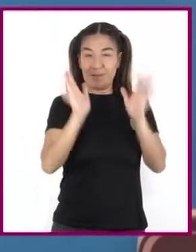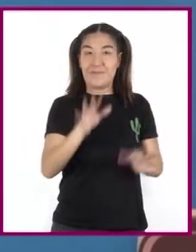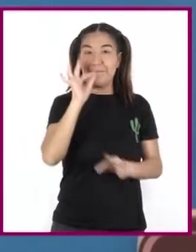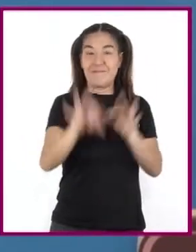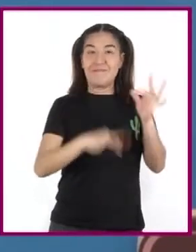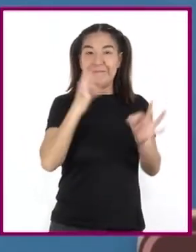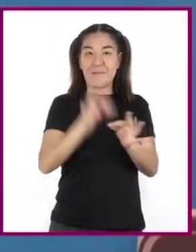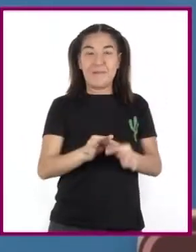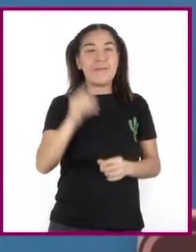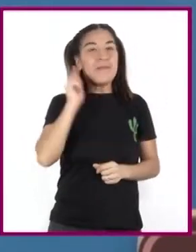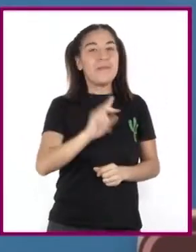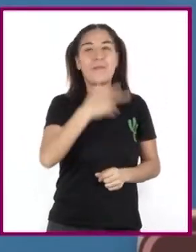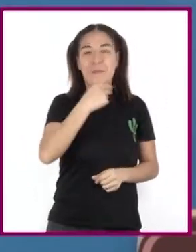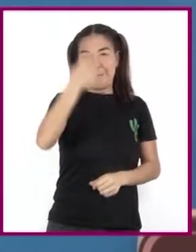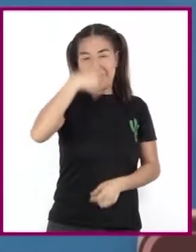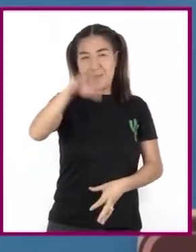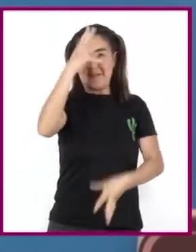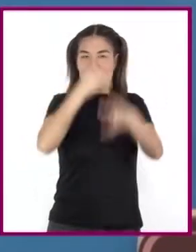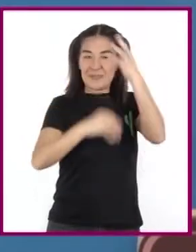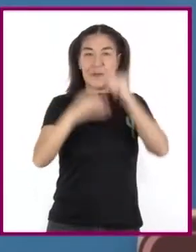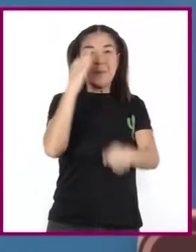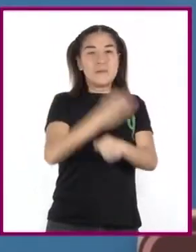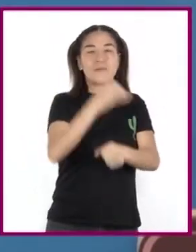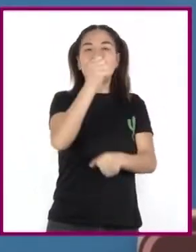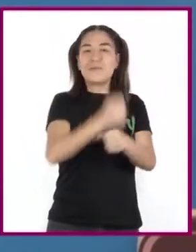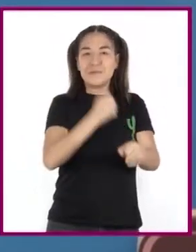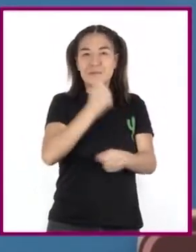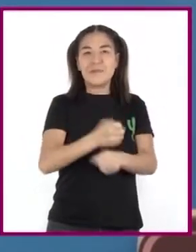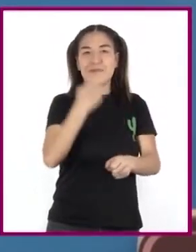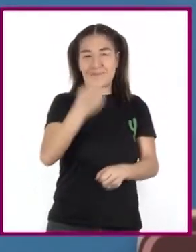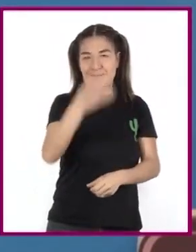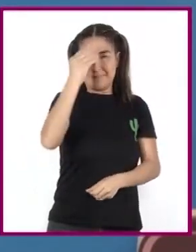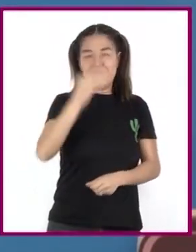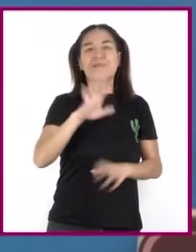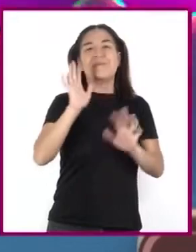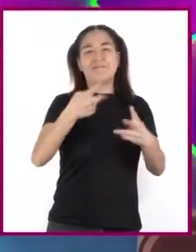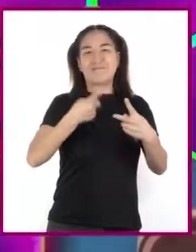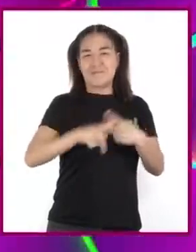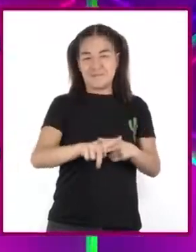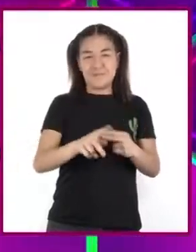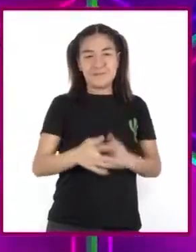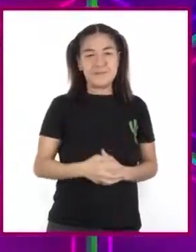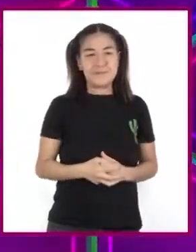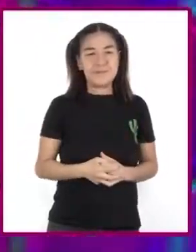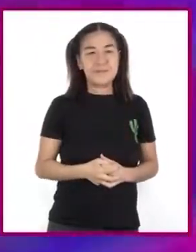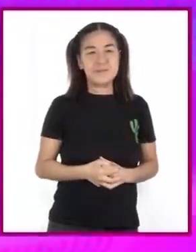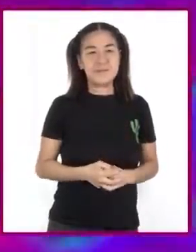listas y listos para aprender y poner en práctica lo aprendido? ¡Comencemos!